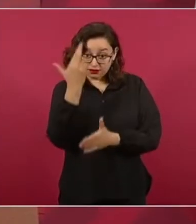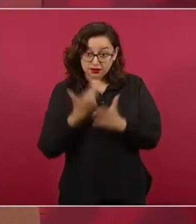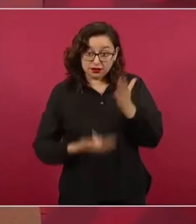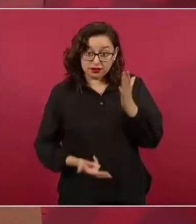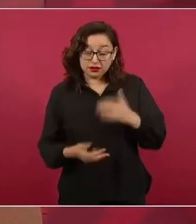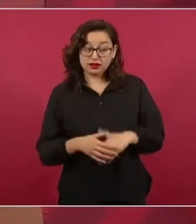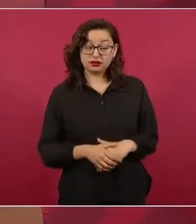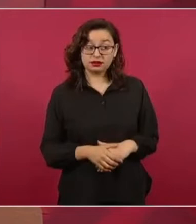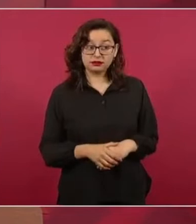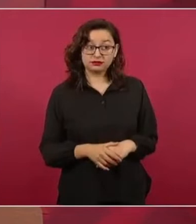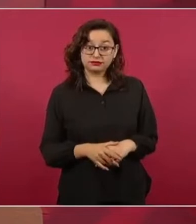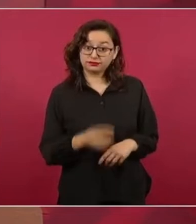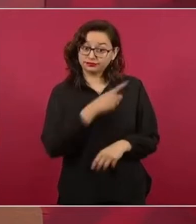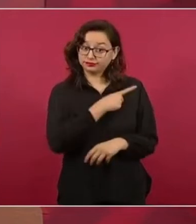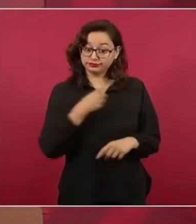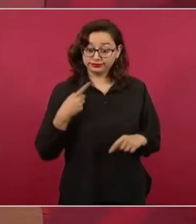lo tienes?